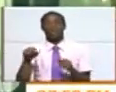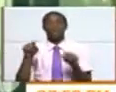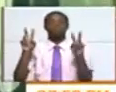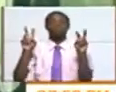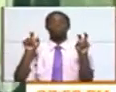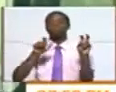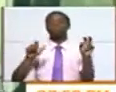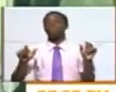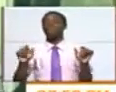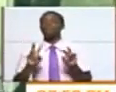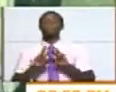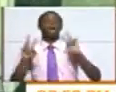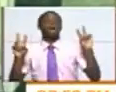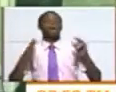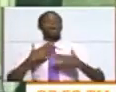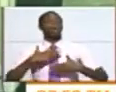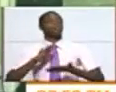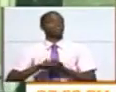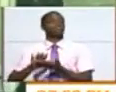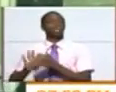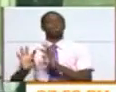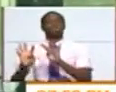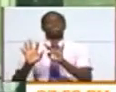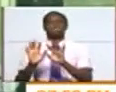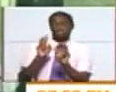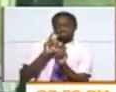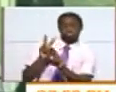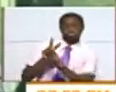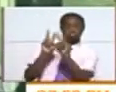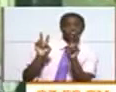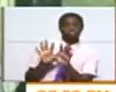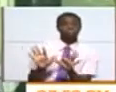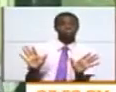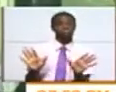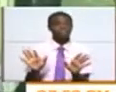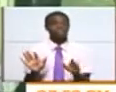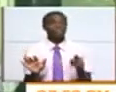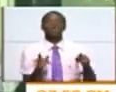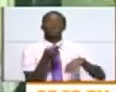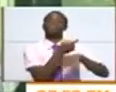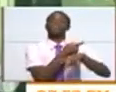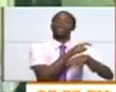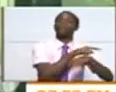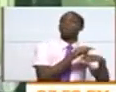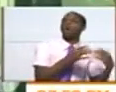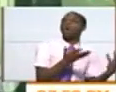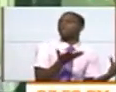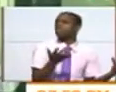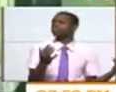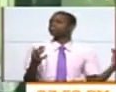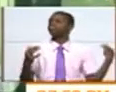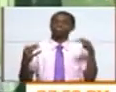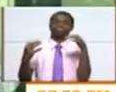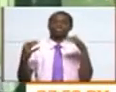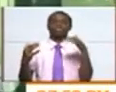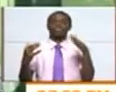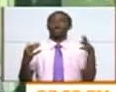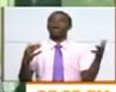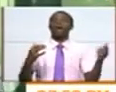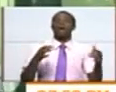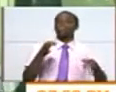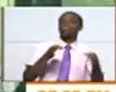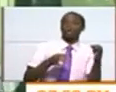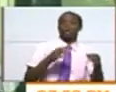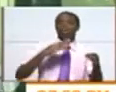cívicos, pacíficos en general. Y hemos visto la respuesta del gobierno con las fuerzas militares, policiales, la